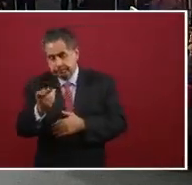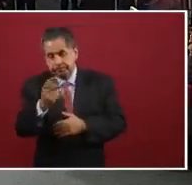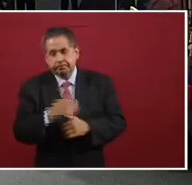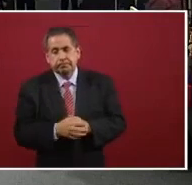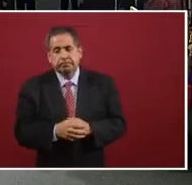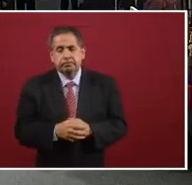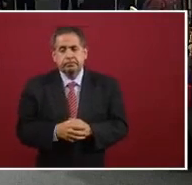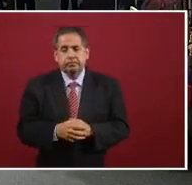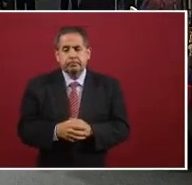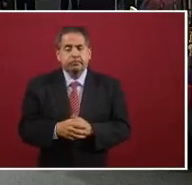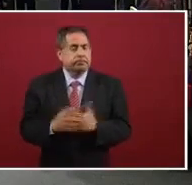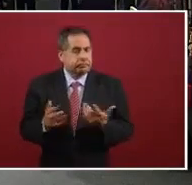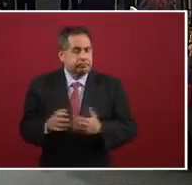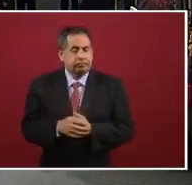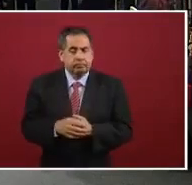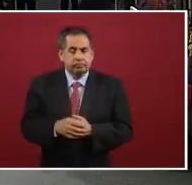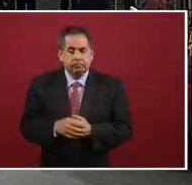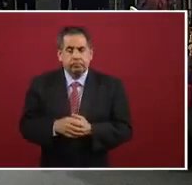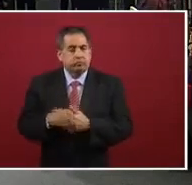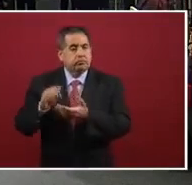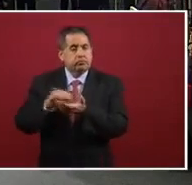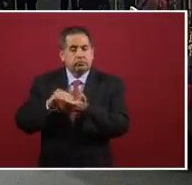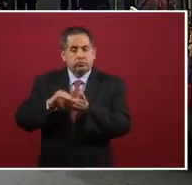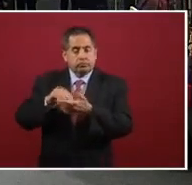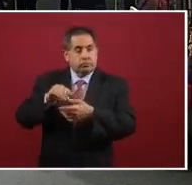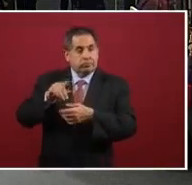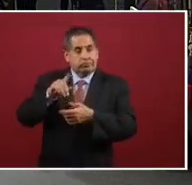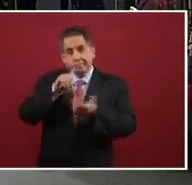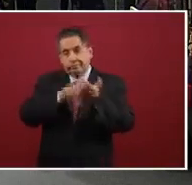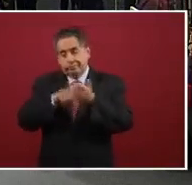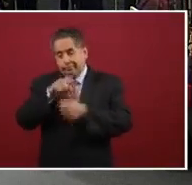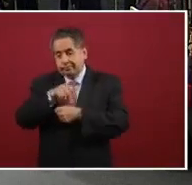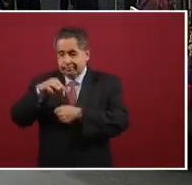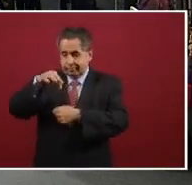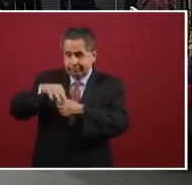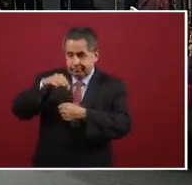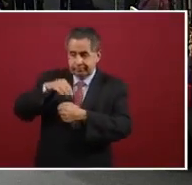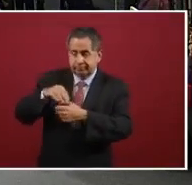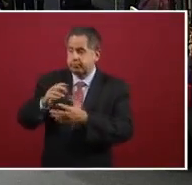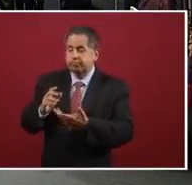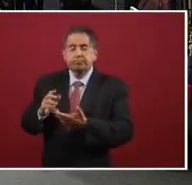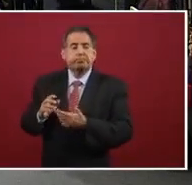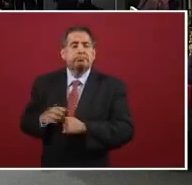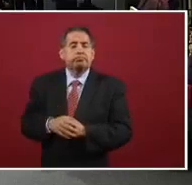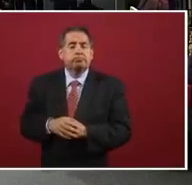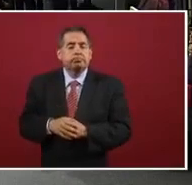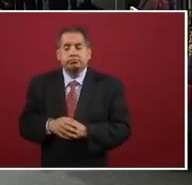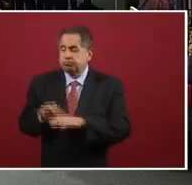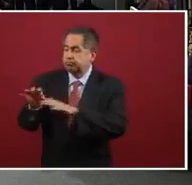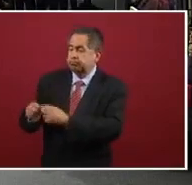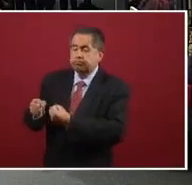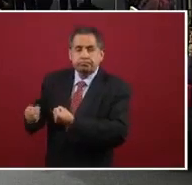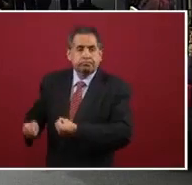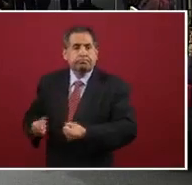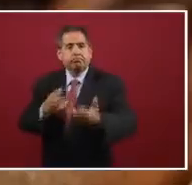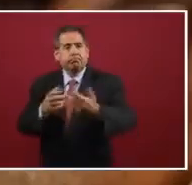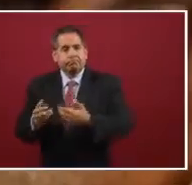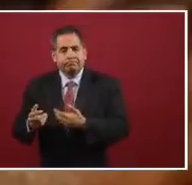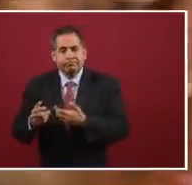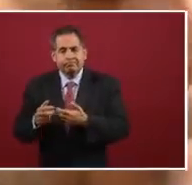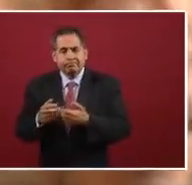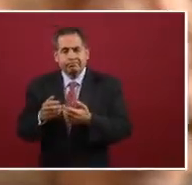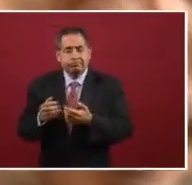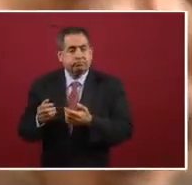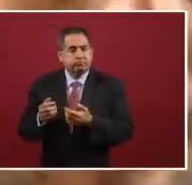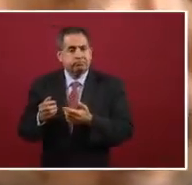Nuevo Laredo siguen votando literalmente migrantes regresados bajo el programa MPP, los suben